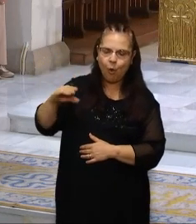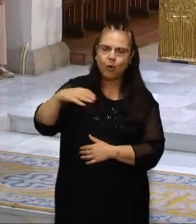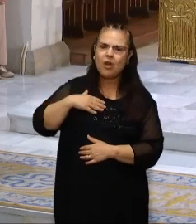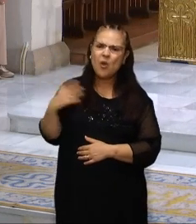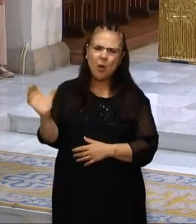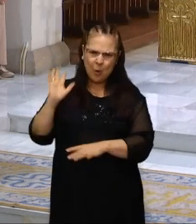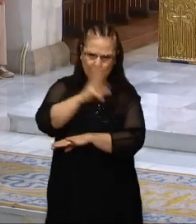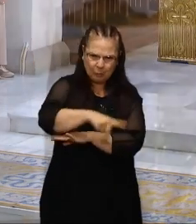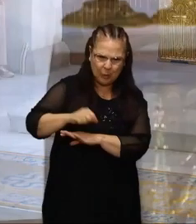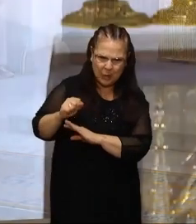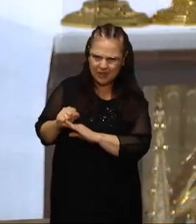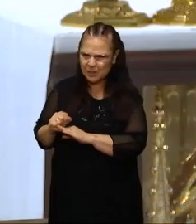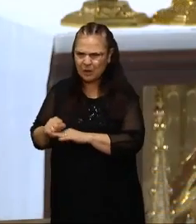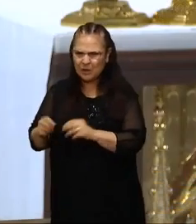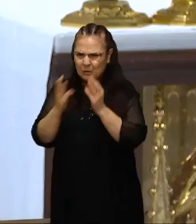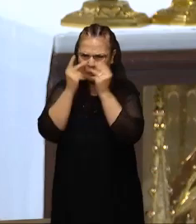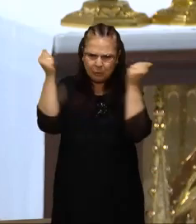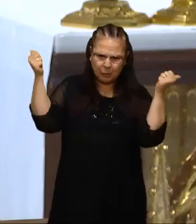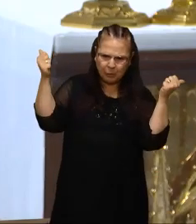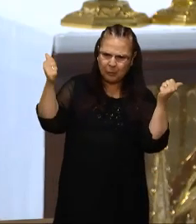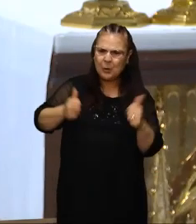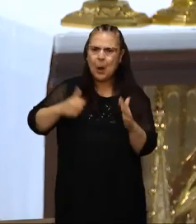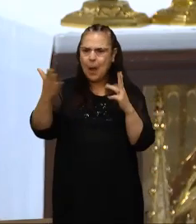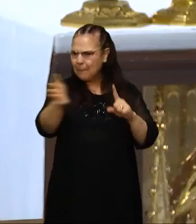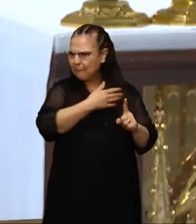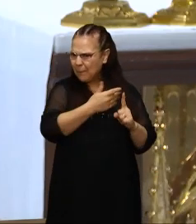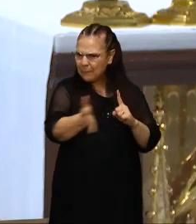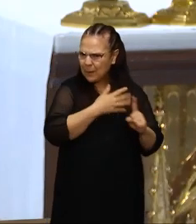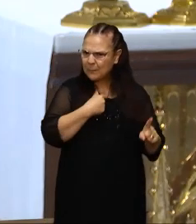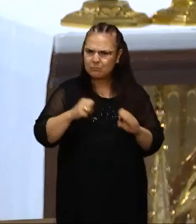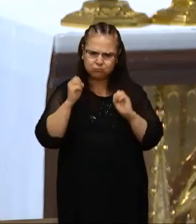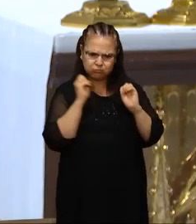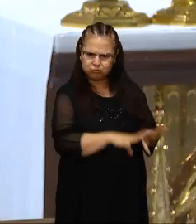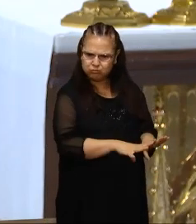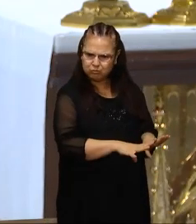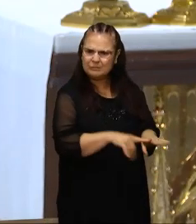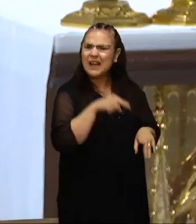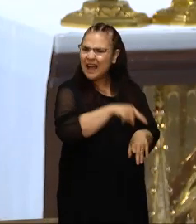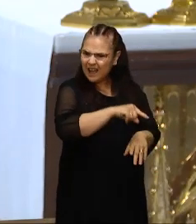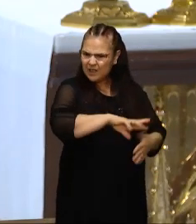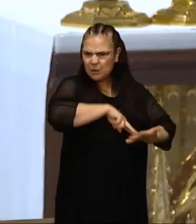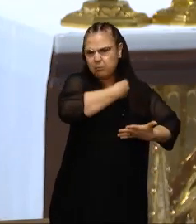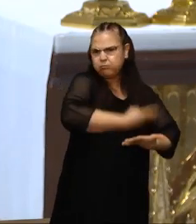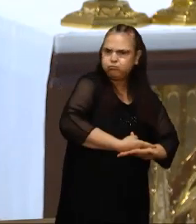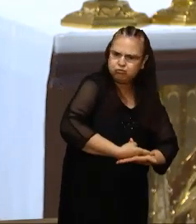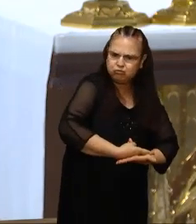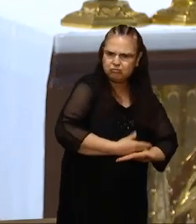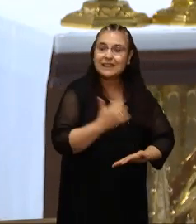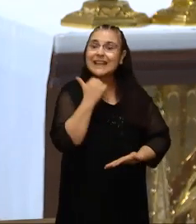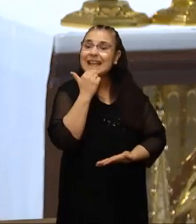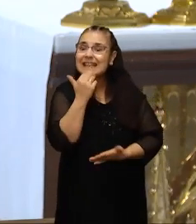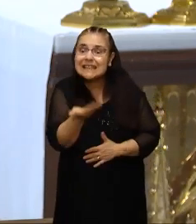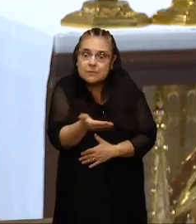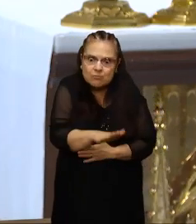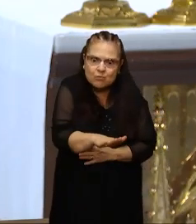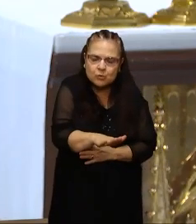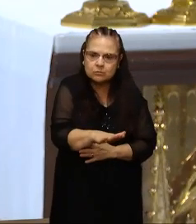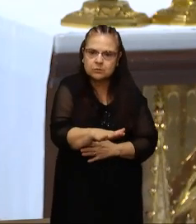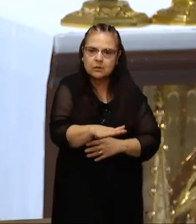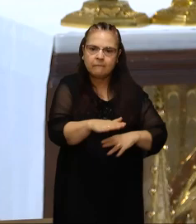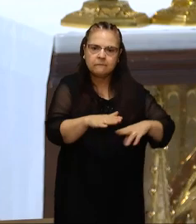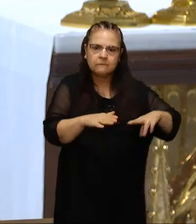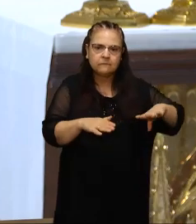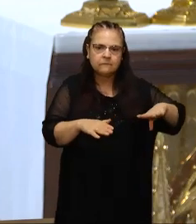que lo desnudaron, lo molieron a palos y se marcharon, dejándolo medio muerto.